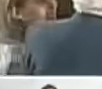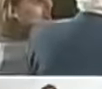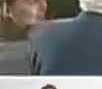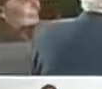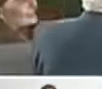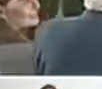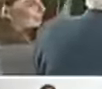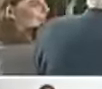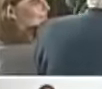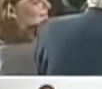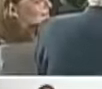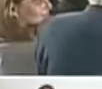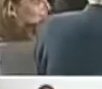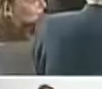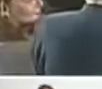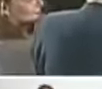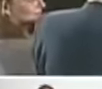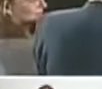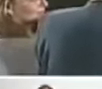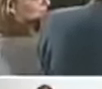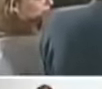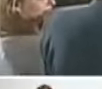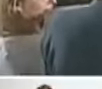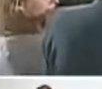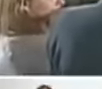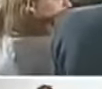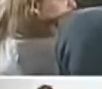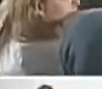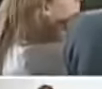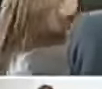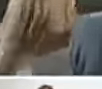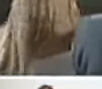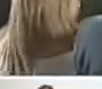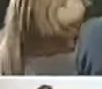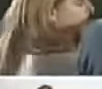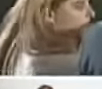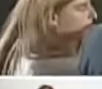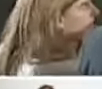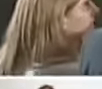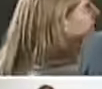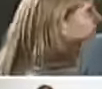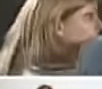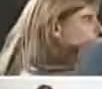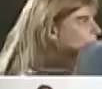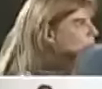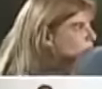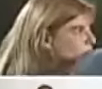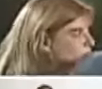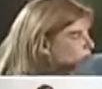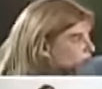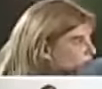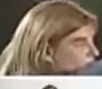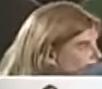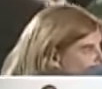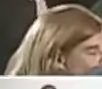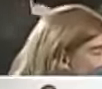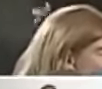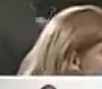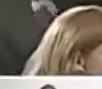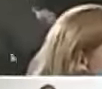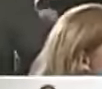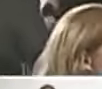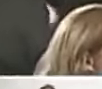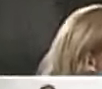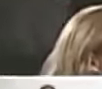año 2023 en ese encuentro que tuvo el jefe de Estado venezolano, el presidente constitucional Nicolás Maduro, con su homólogo de